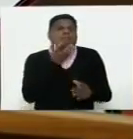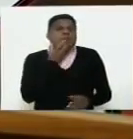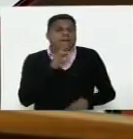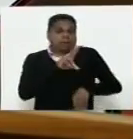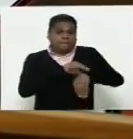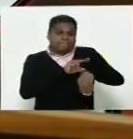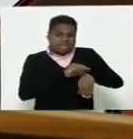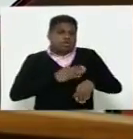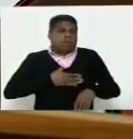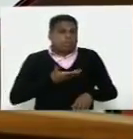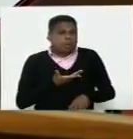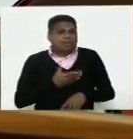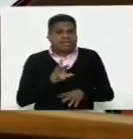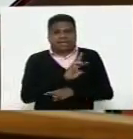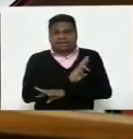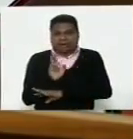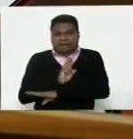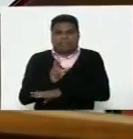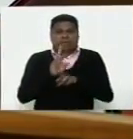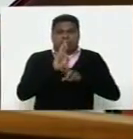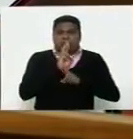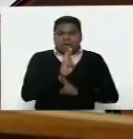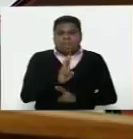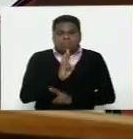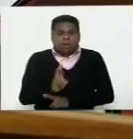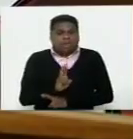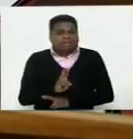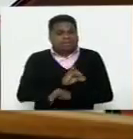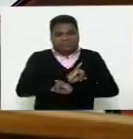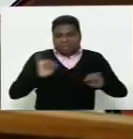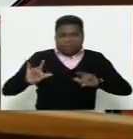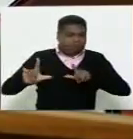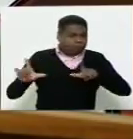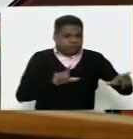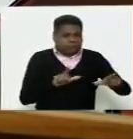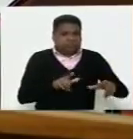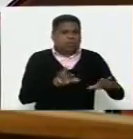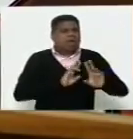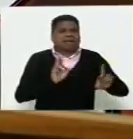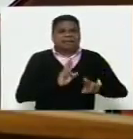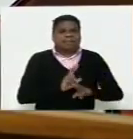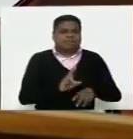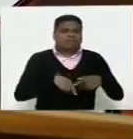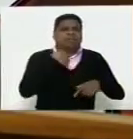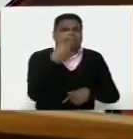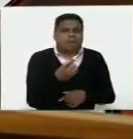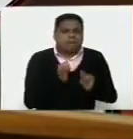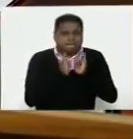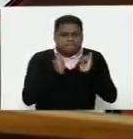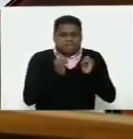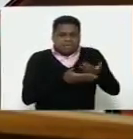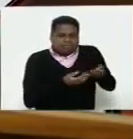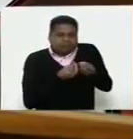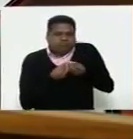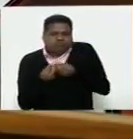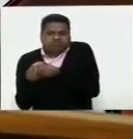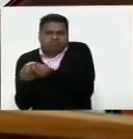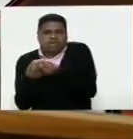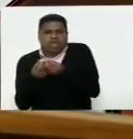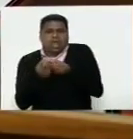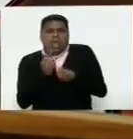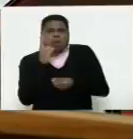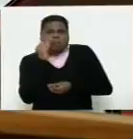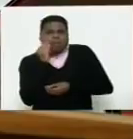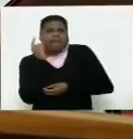sea resuelta la dificultad de salud, los resignacidos o las resignacidas sean llevados a la habitación donde se encuentre su madre y padre para que